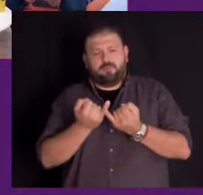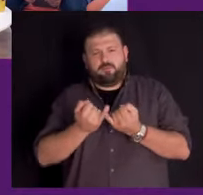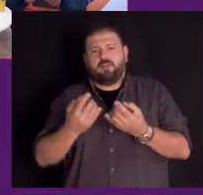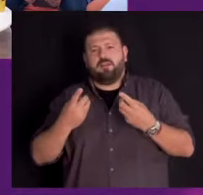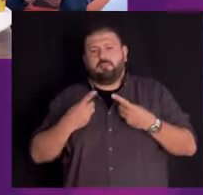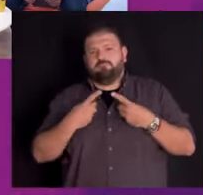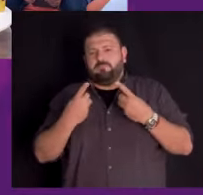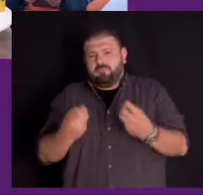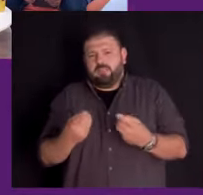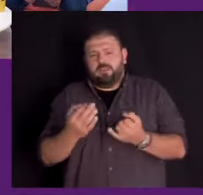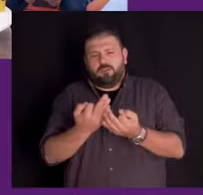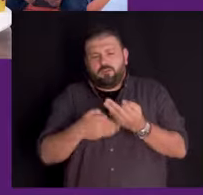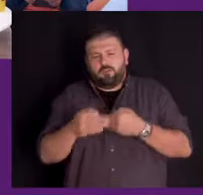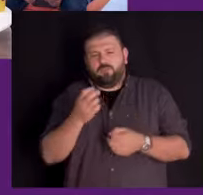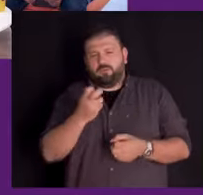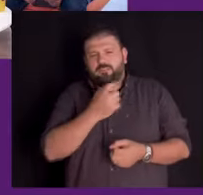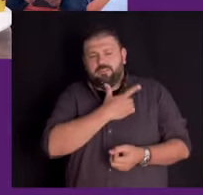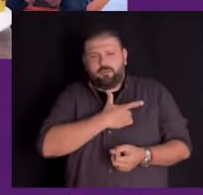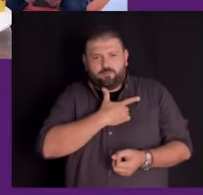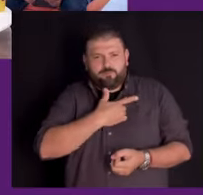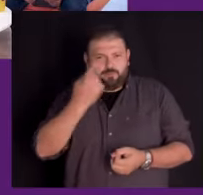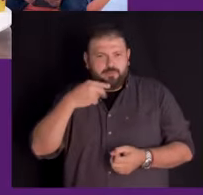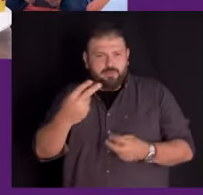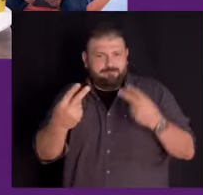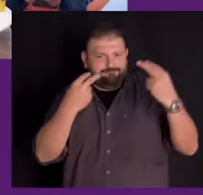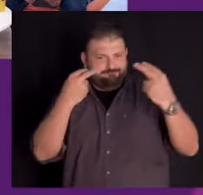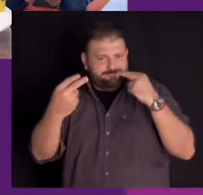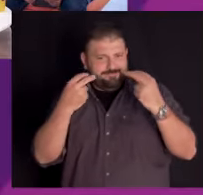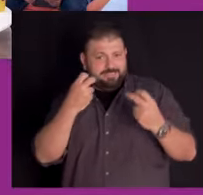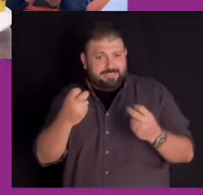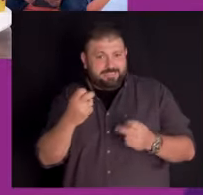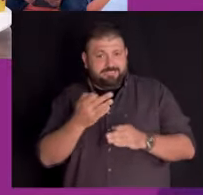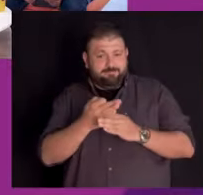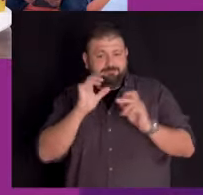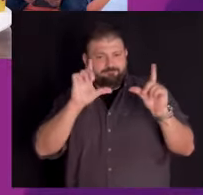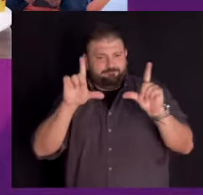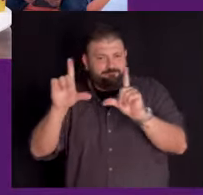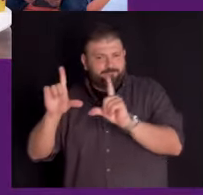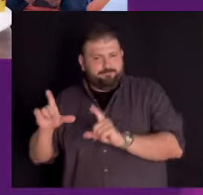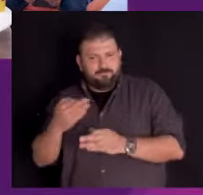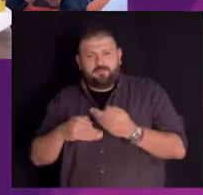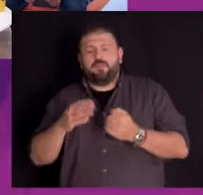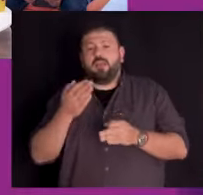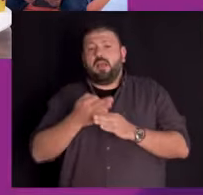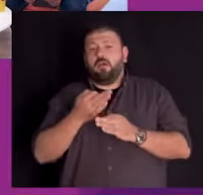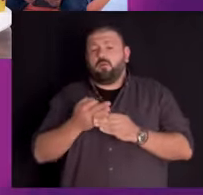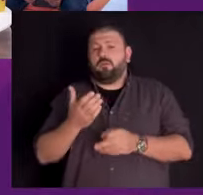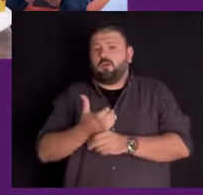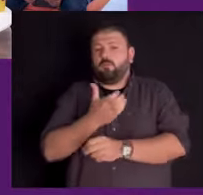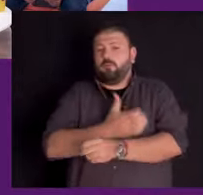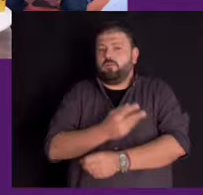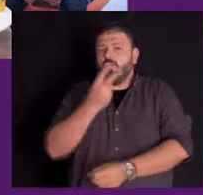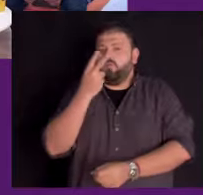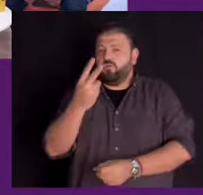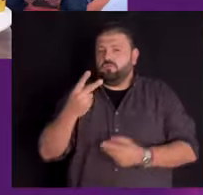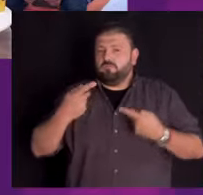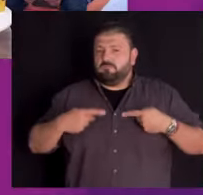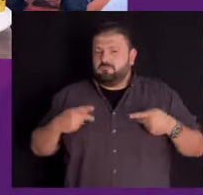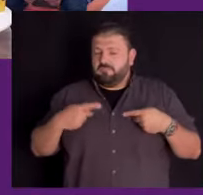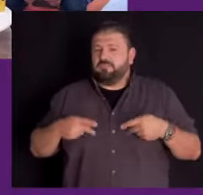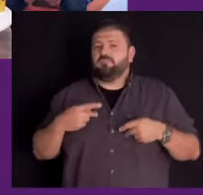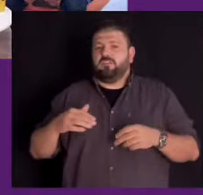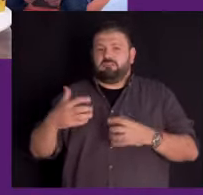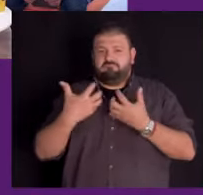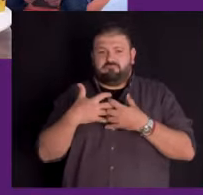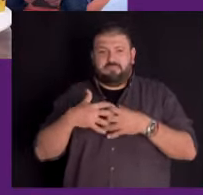esta tarde, o en el horario en el que nos estés viendo en estos momentos, nos estén acompañando dos increíbles empresarios. Queremos que por